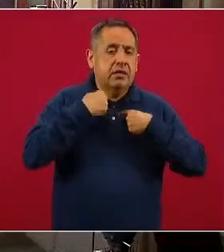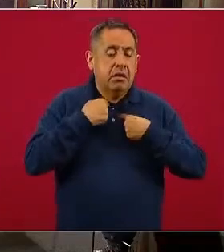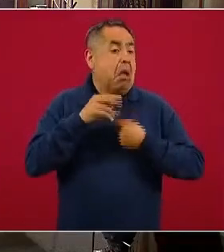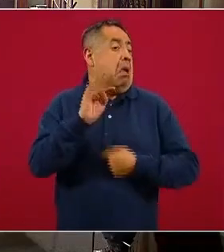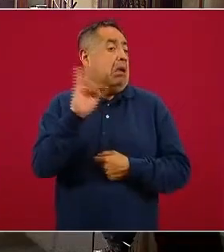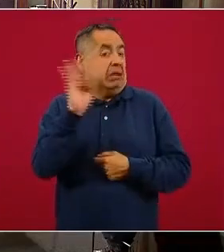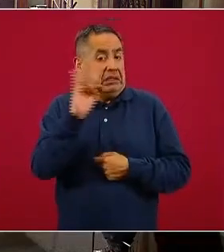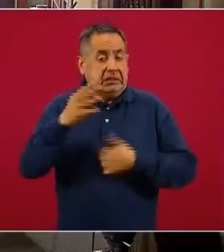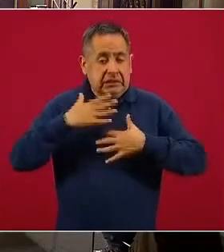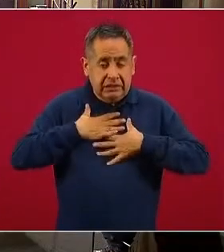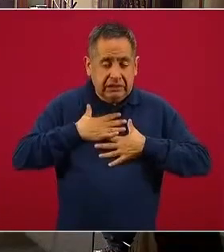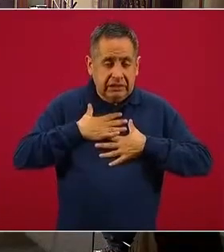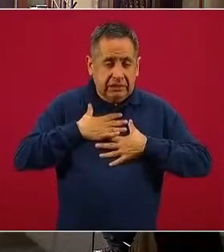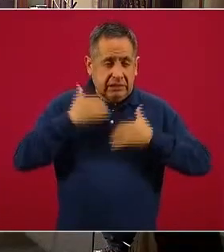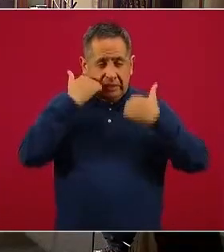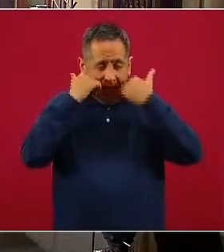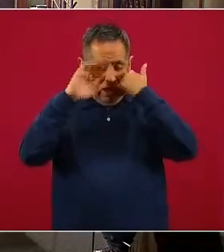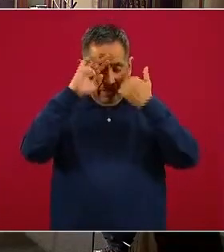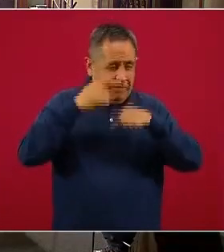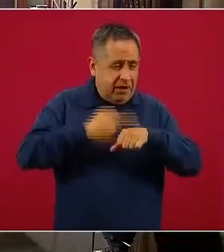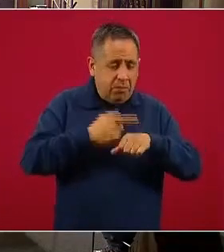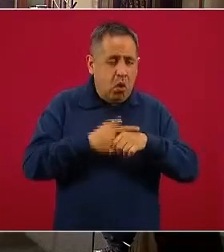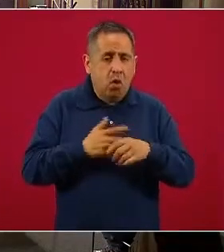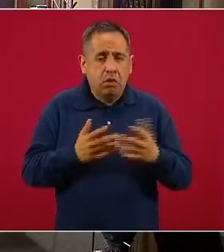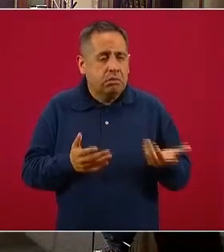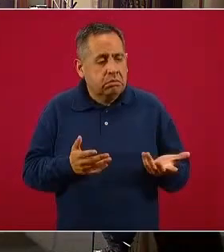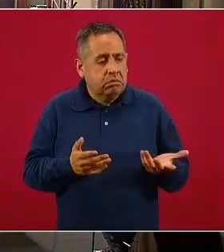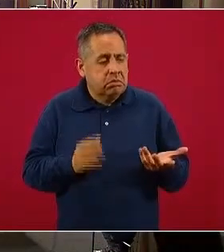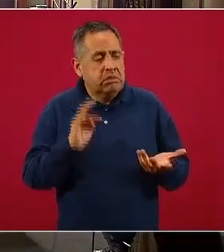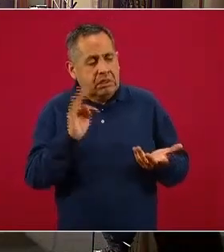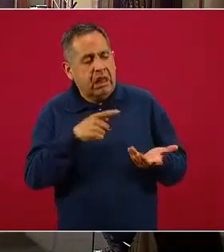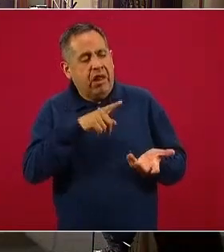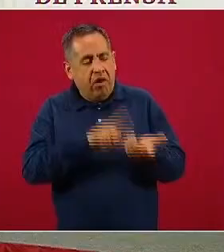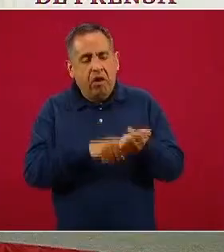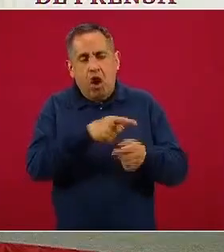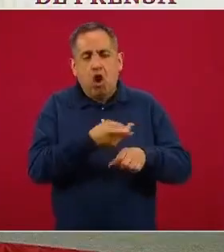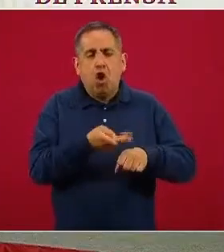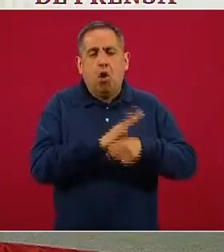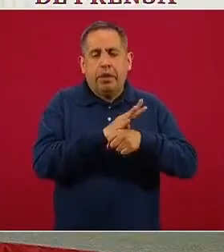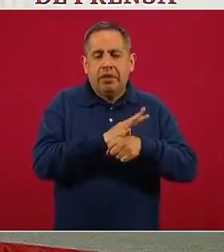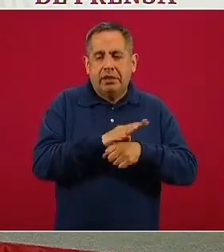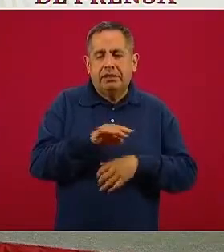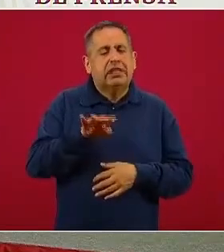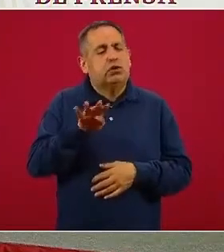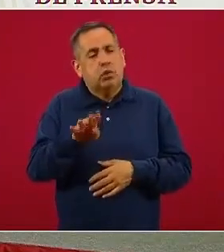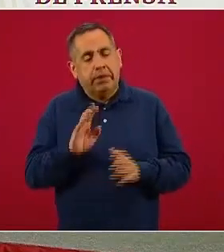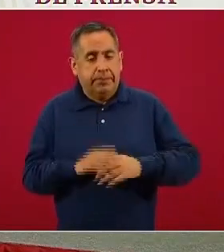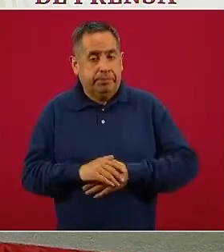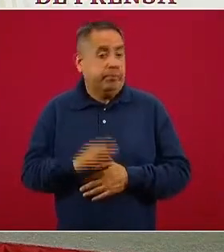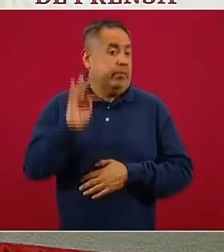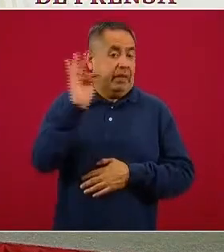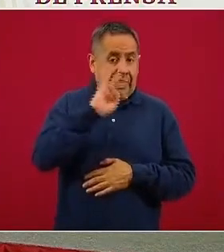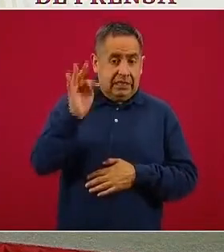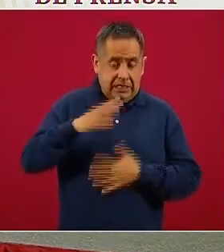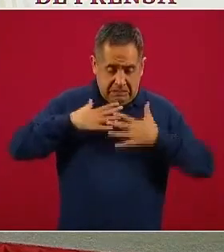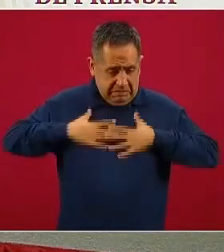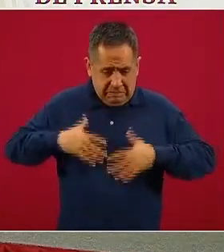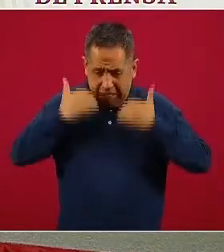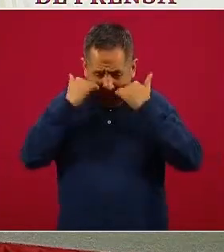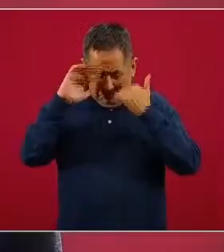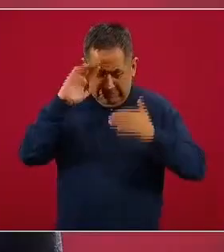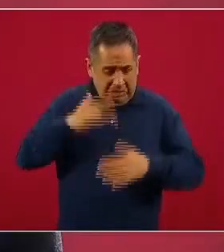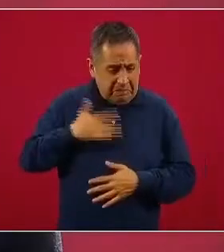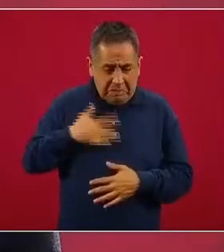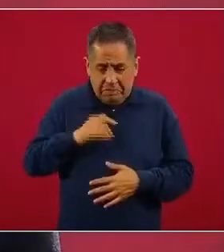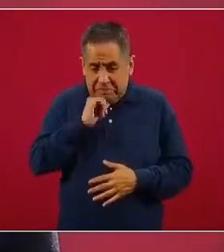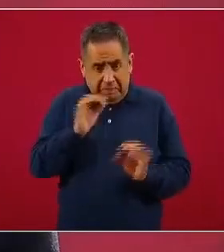estaba presentando signos y síntomas de enfermedad, entonces puedo decir que era un caso de COVID-19. Si la persona no estaba presentando